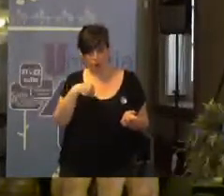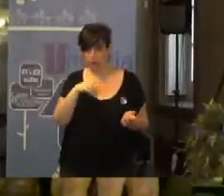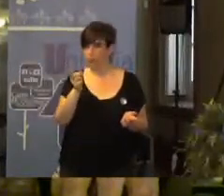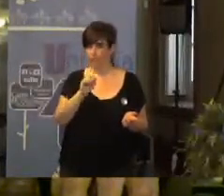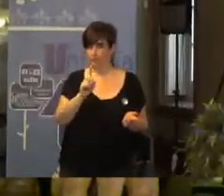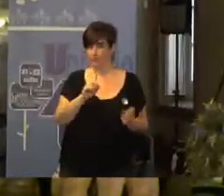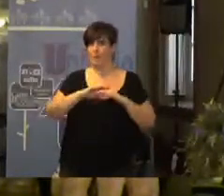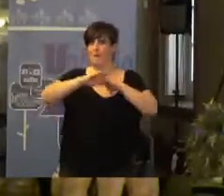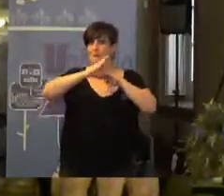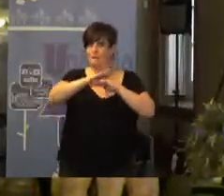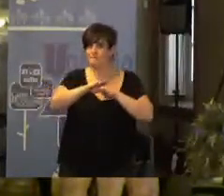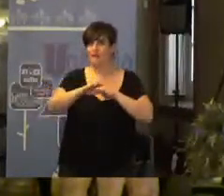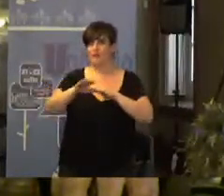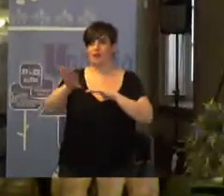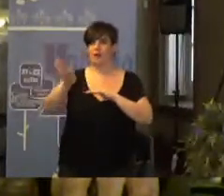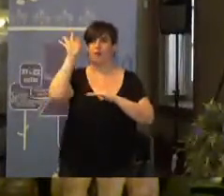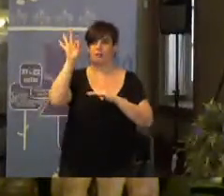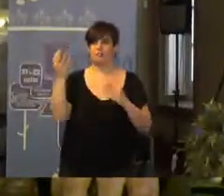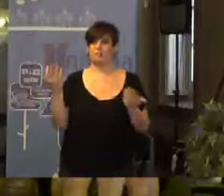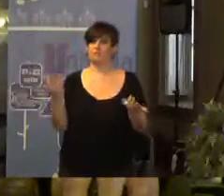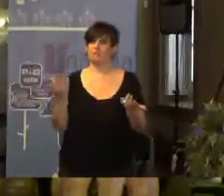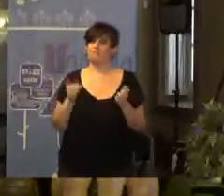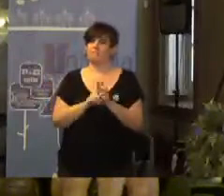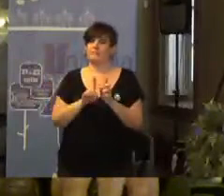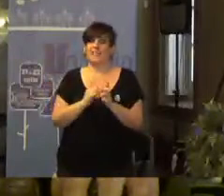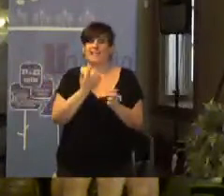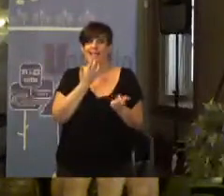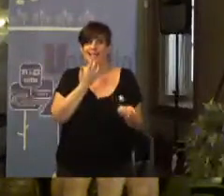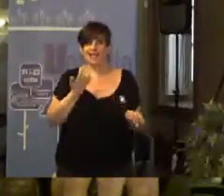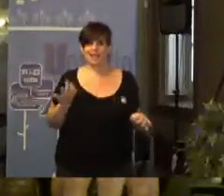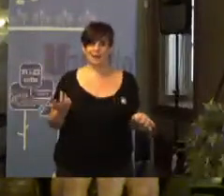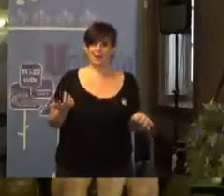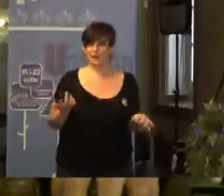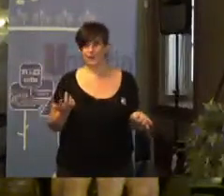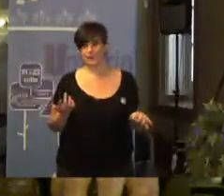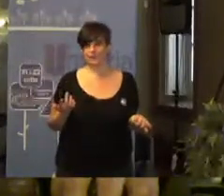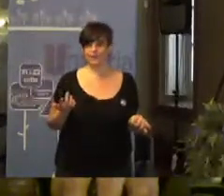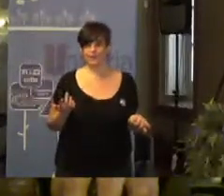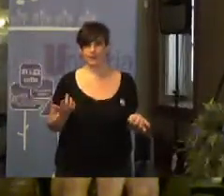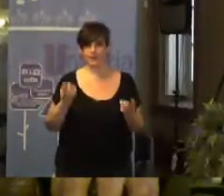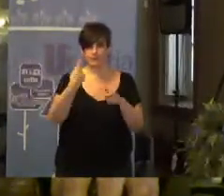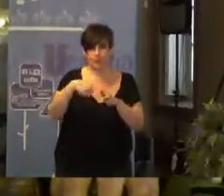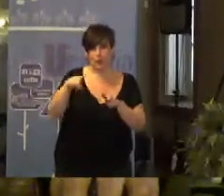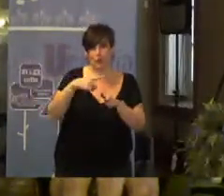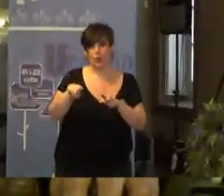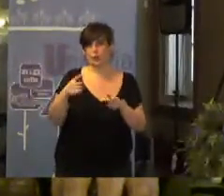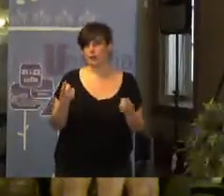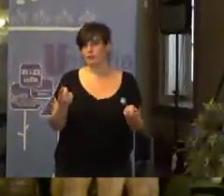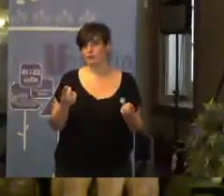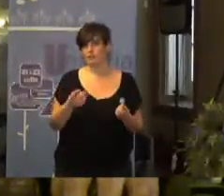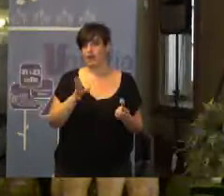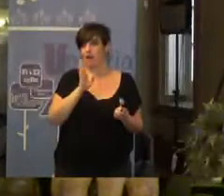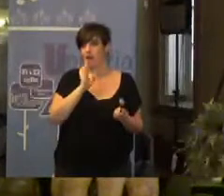por En Marea. Entón, o poño como un exemplo de cousas, igual que dicía antes